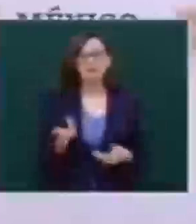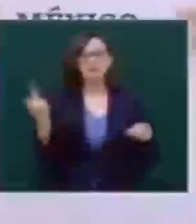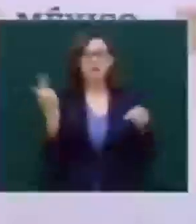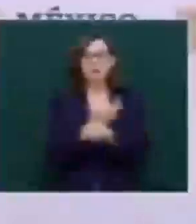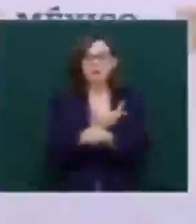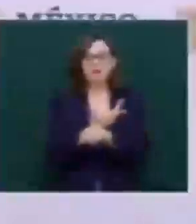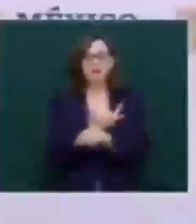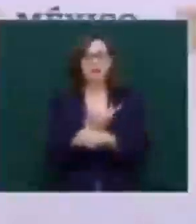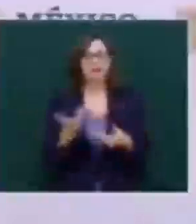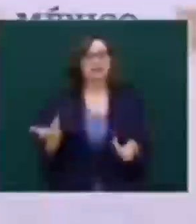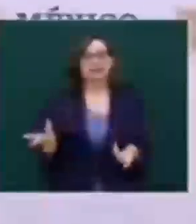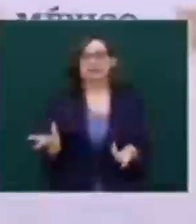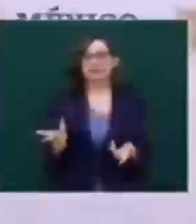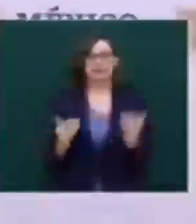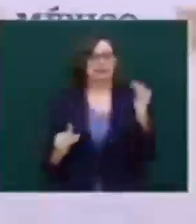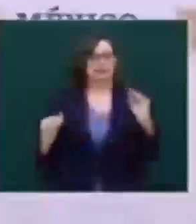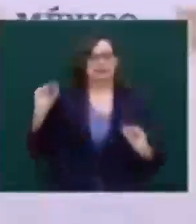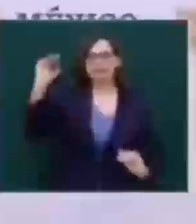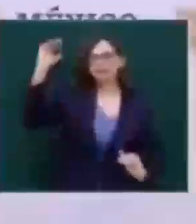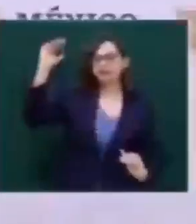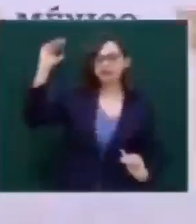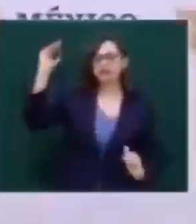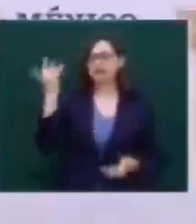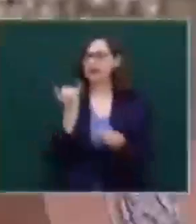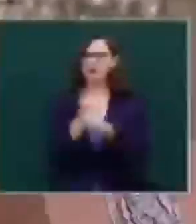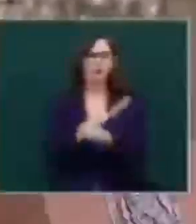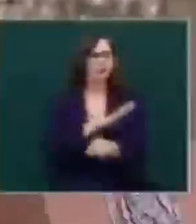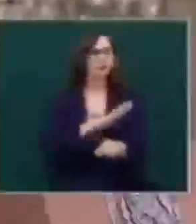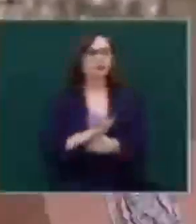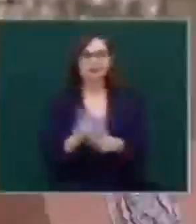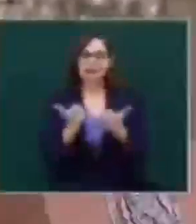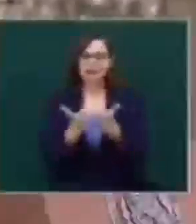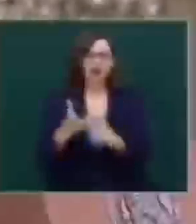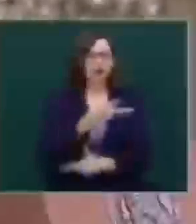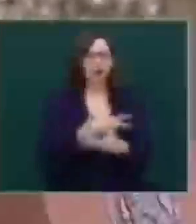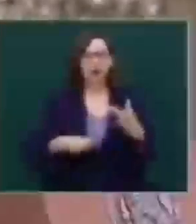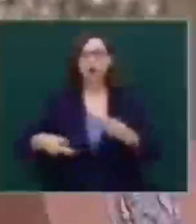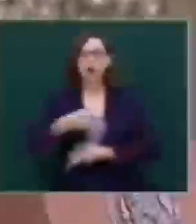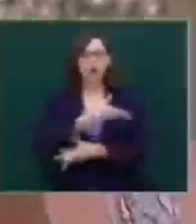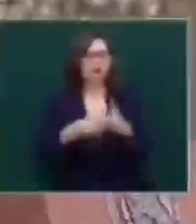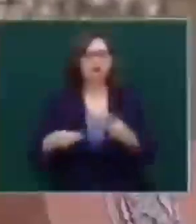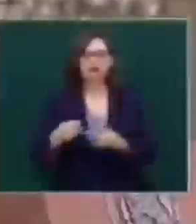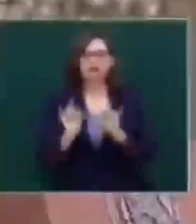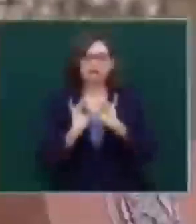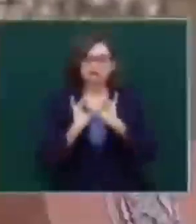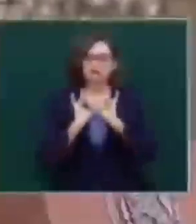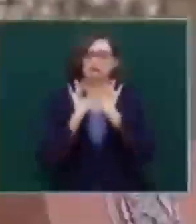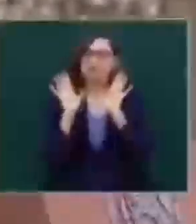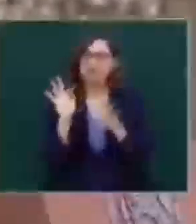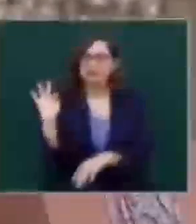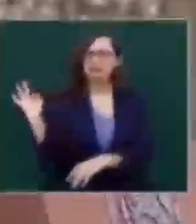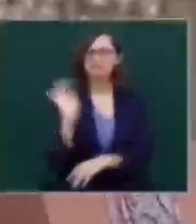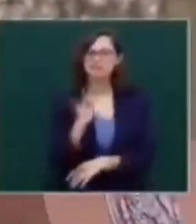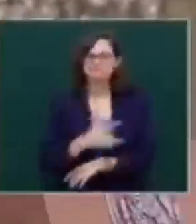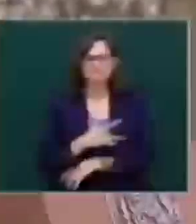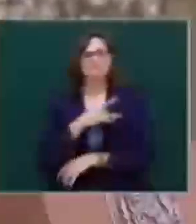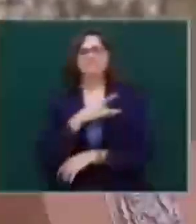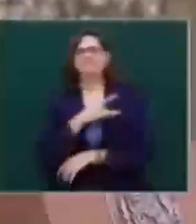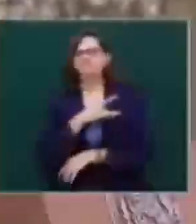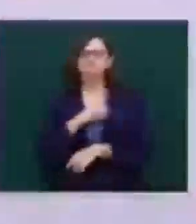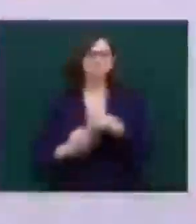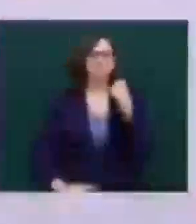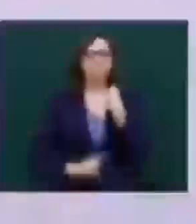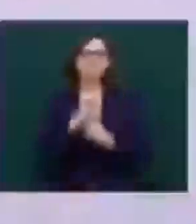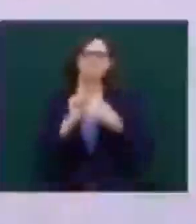de una desproporción inaceptable en el terreno económico, mantendría viva la tentación de apostar a